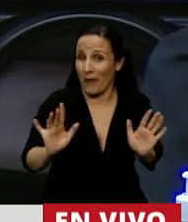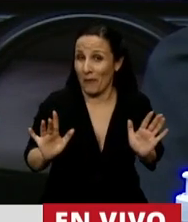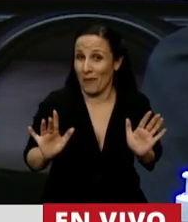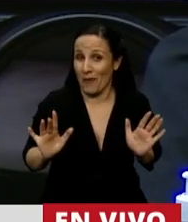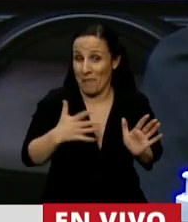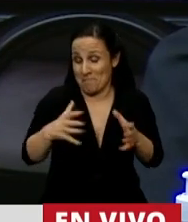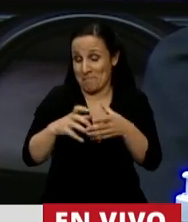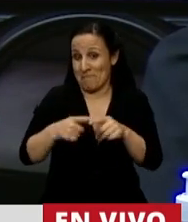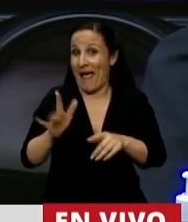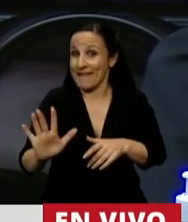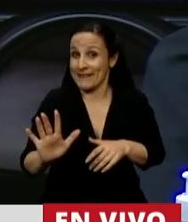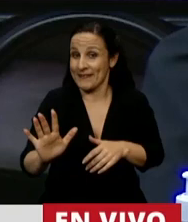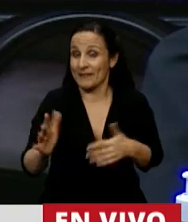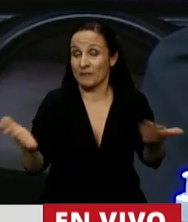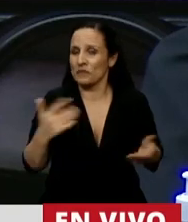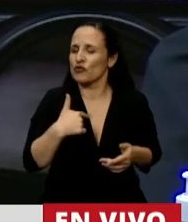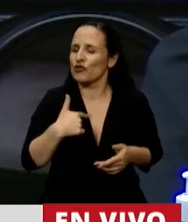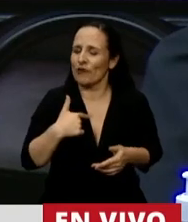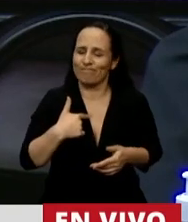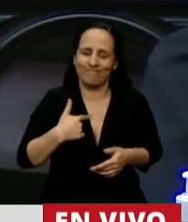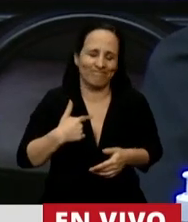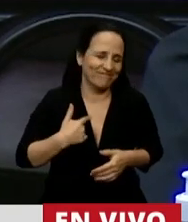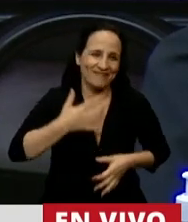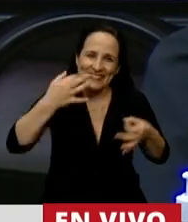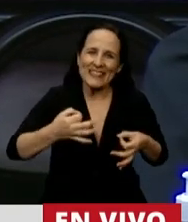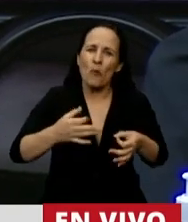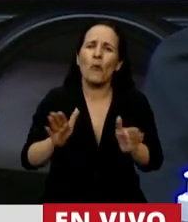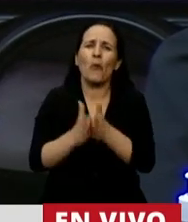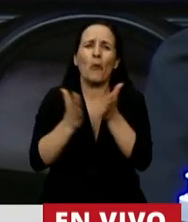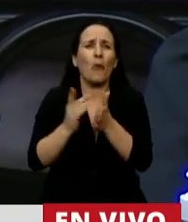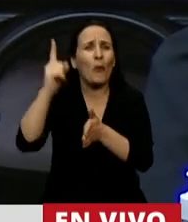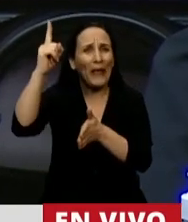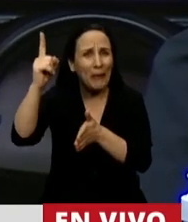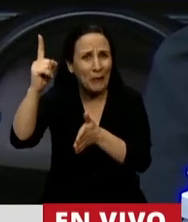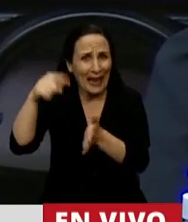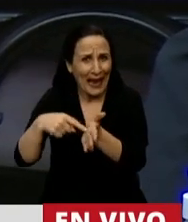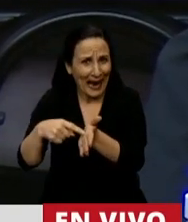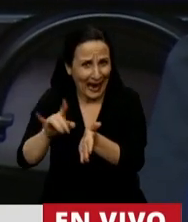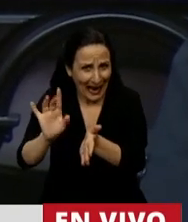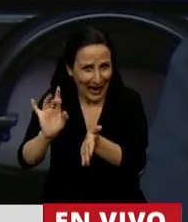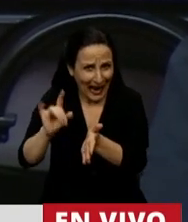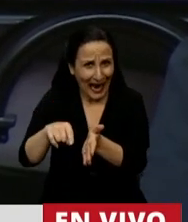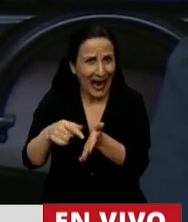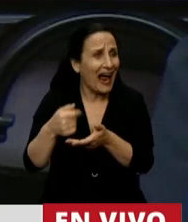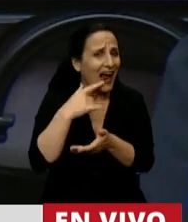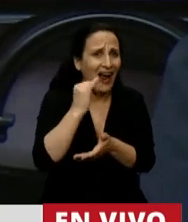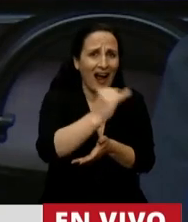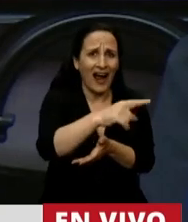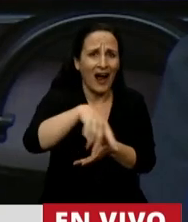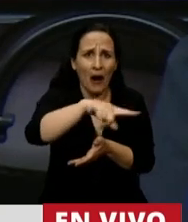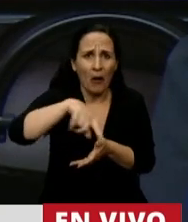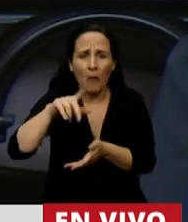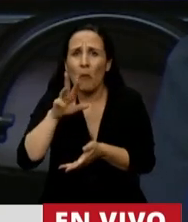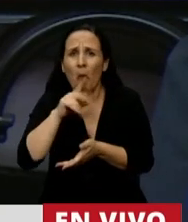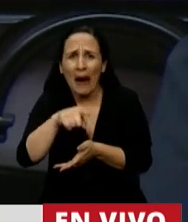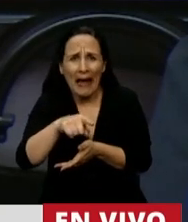convencido de que la Biblia no puede ser la única respuesta que nosotros les demos a las